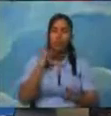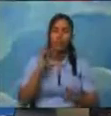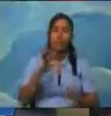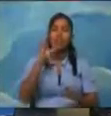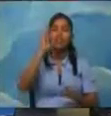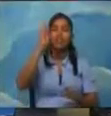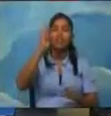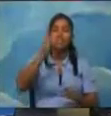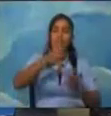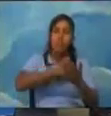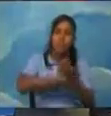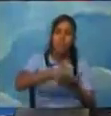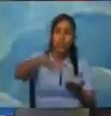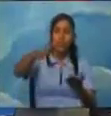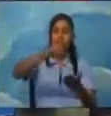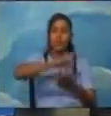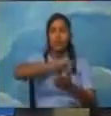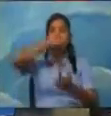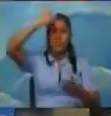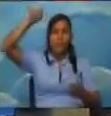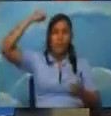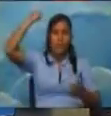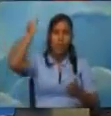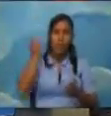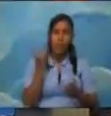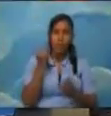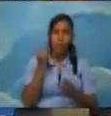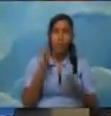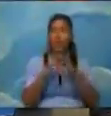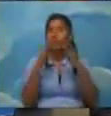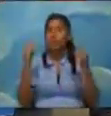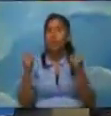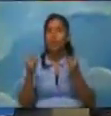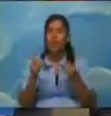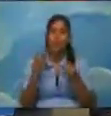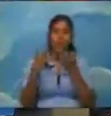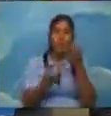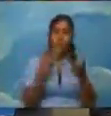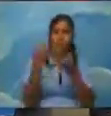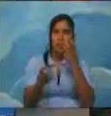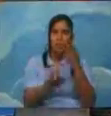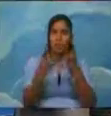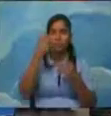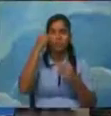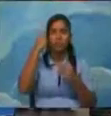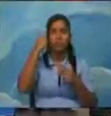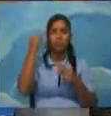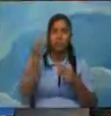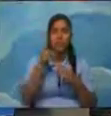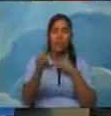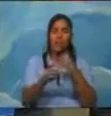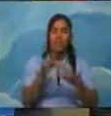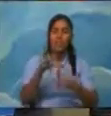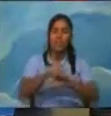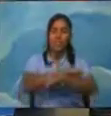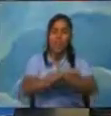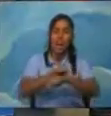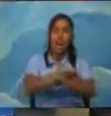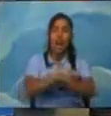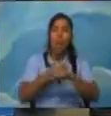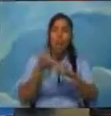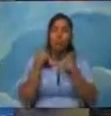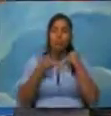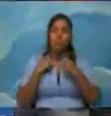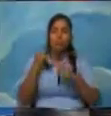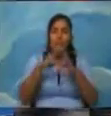6 millones de judíos. Los quemaban y cogían la manteca para hacer jabón y los huesos